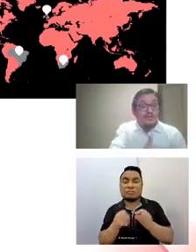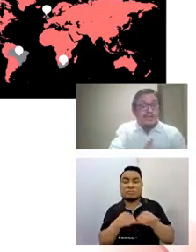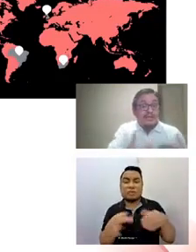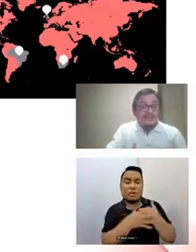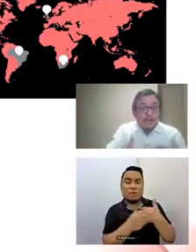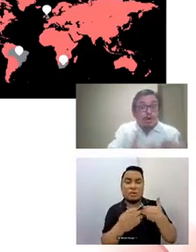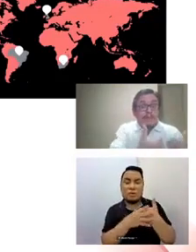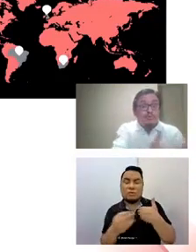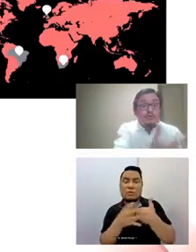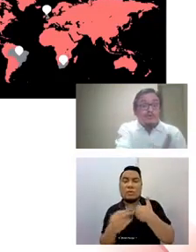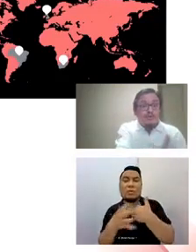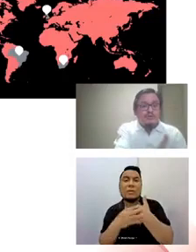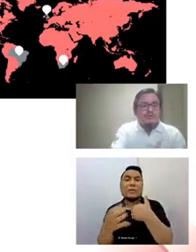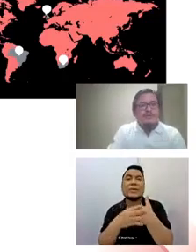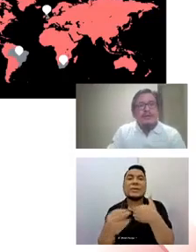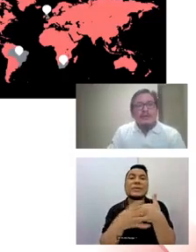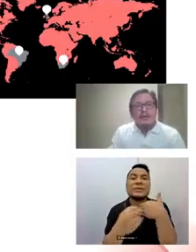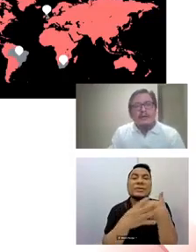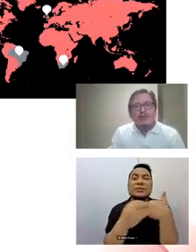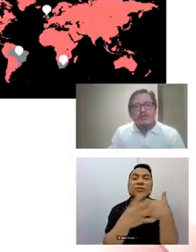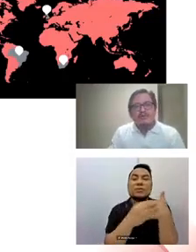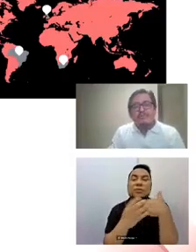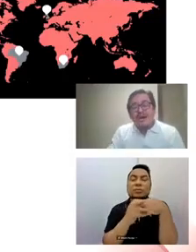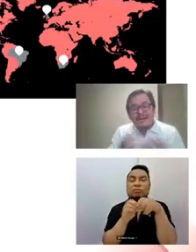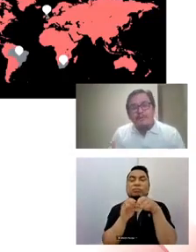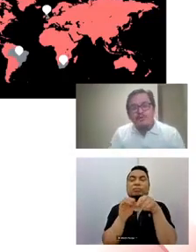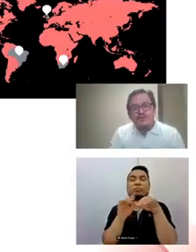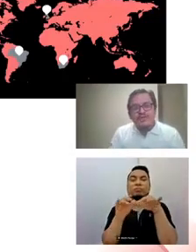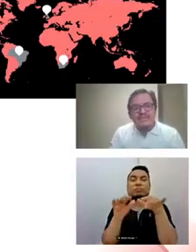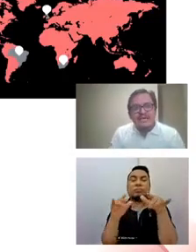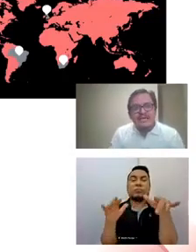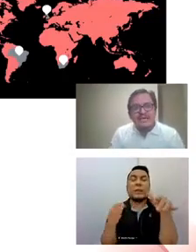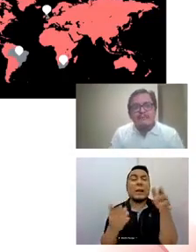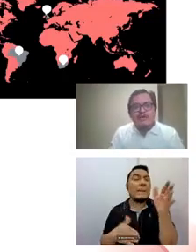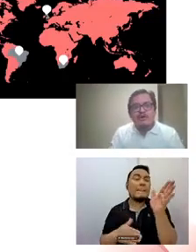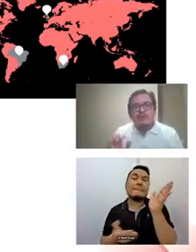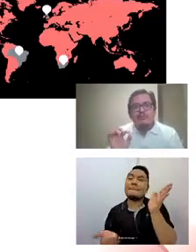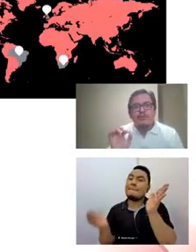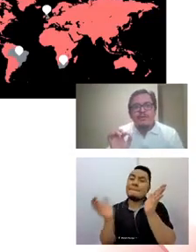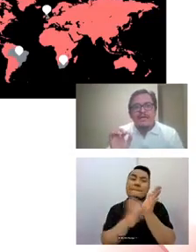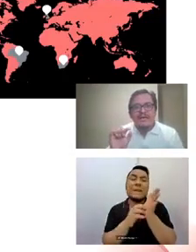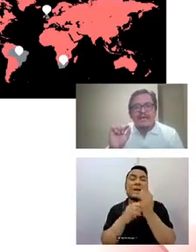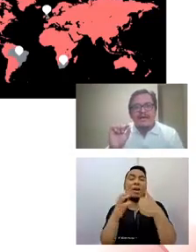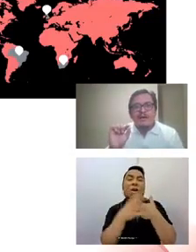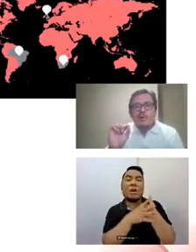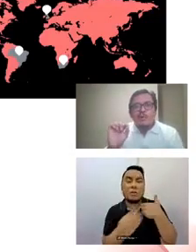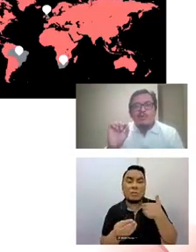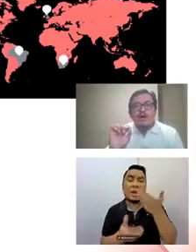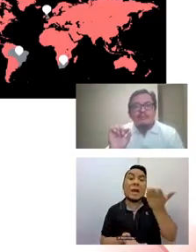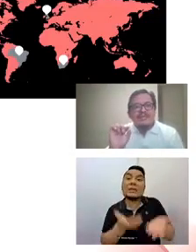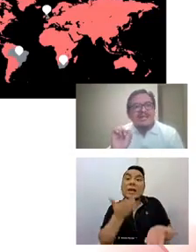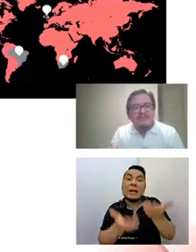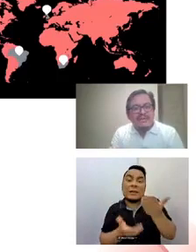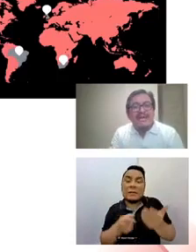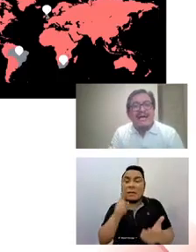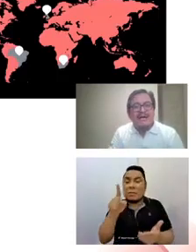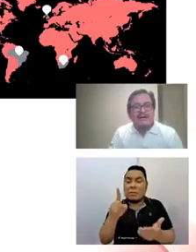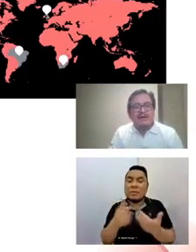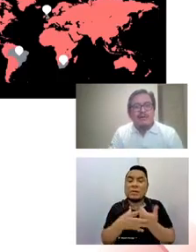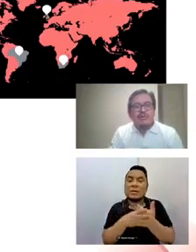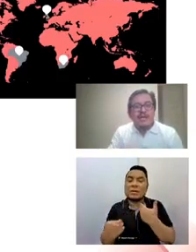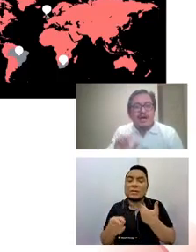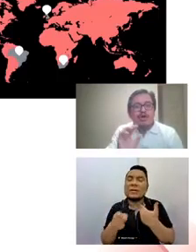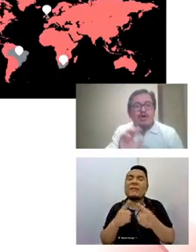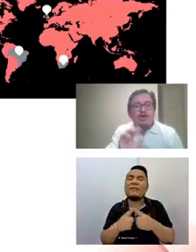se reproduce, se copia unos a otros. Cuanto más reproducciones haya, hay mayor probabilidad de que una copia salga